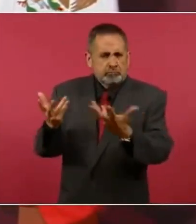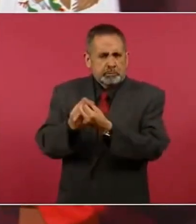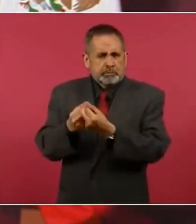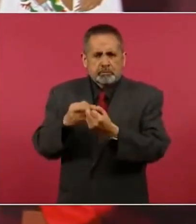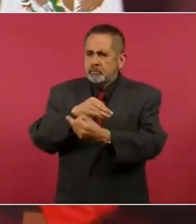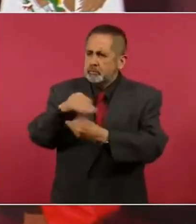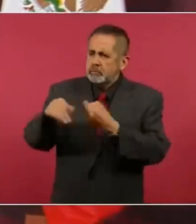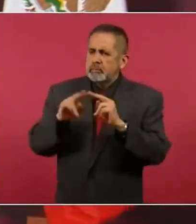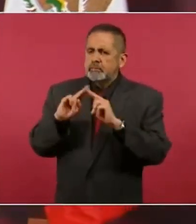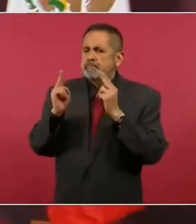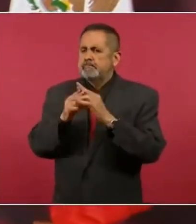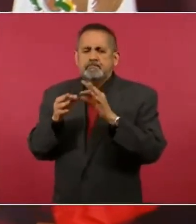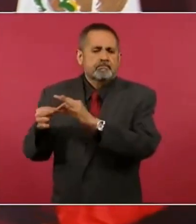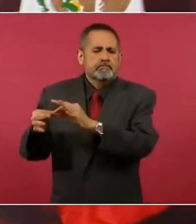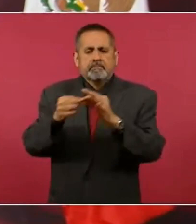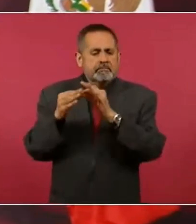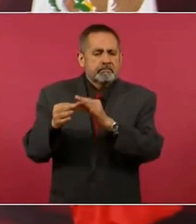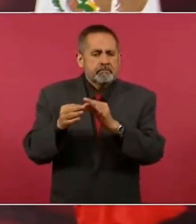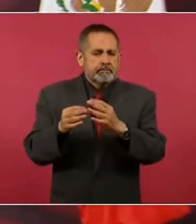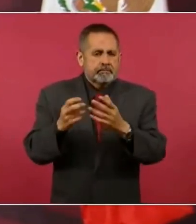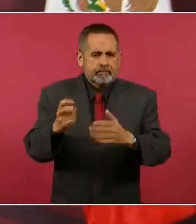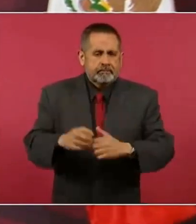todos en unidad.